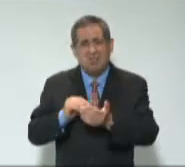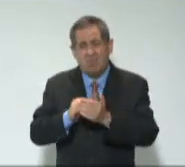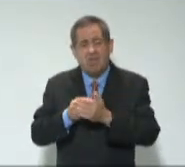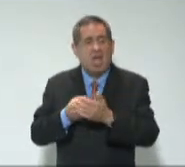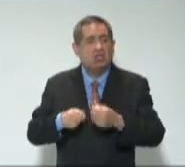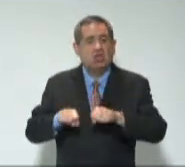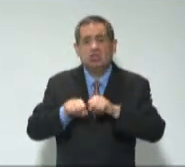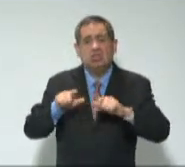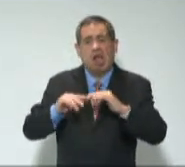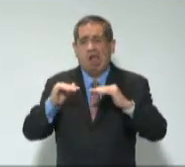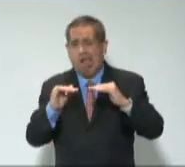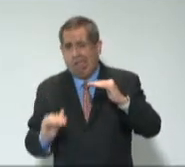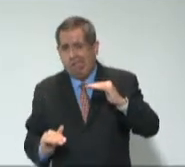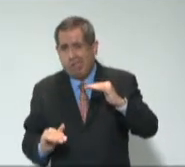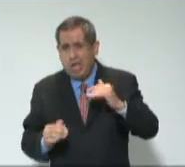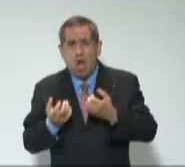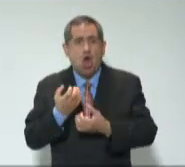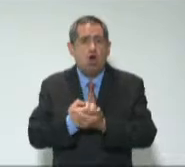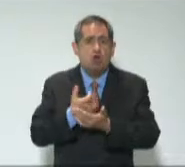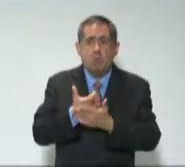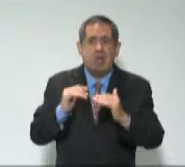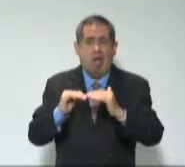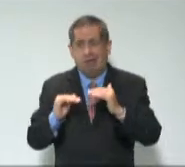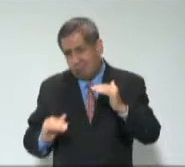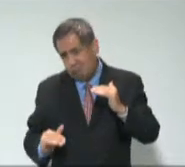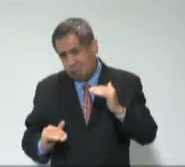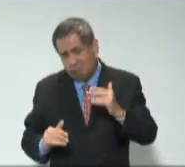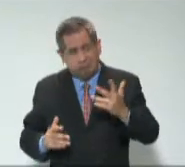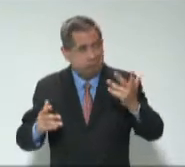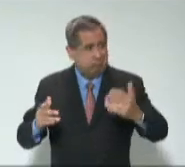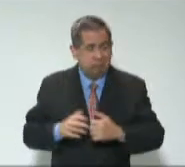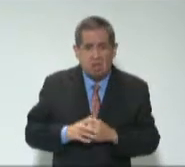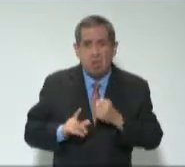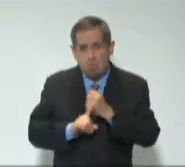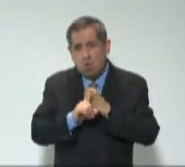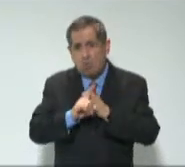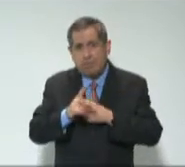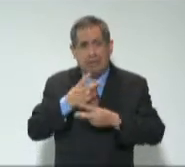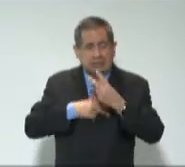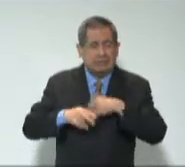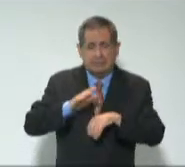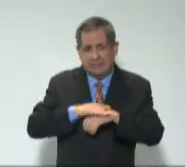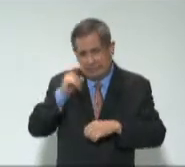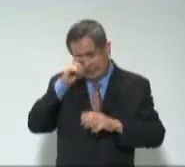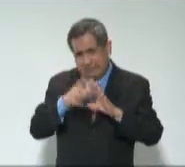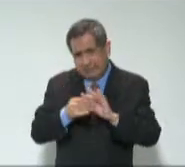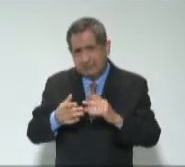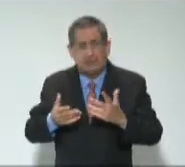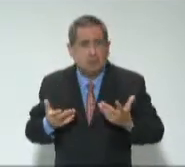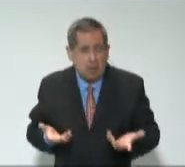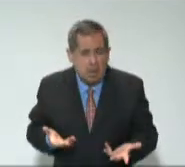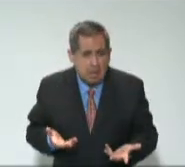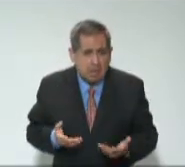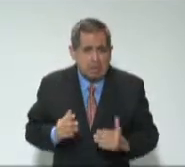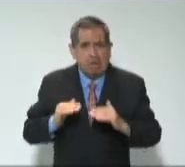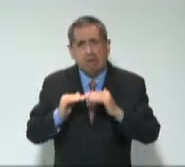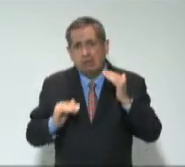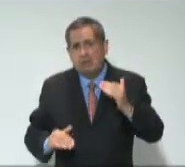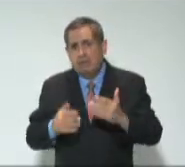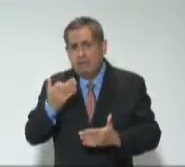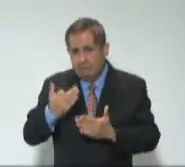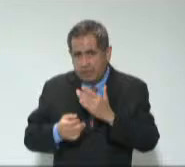social y económica de la cual derivan múltiples desigualdades entre otras las